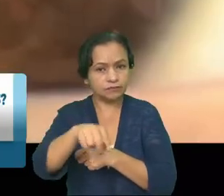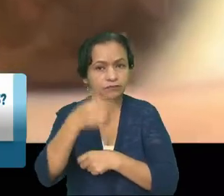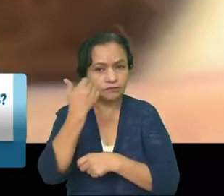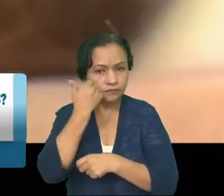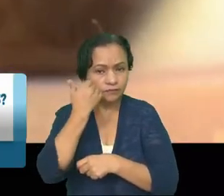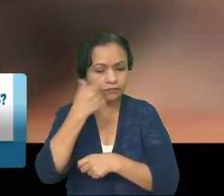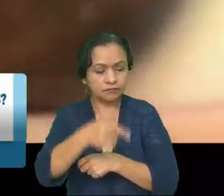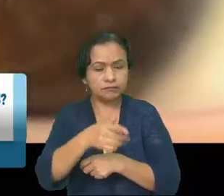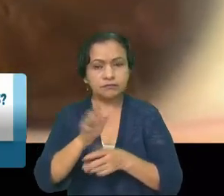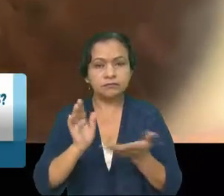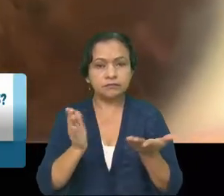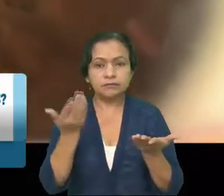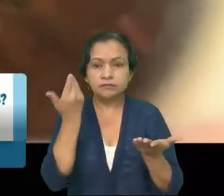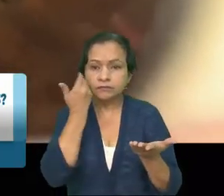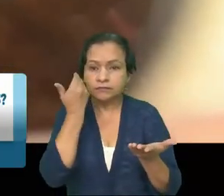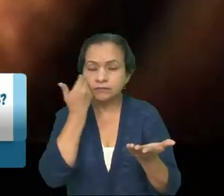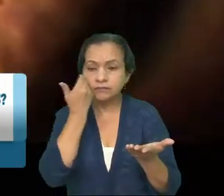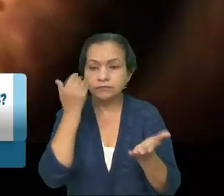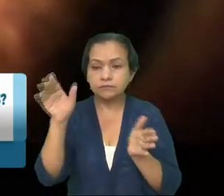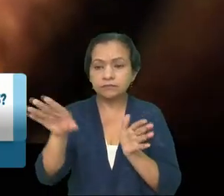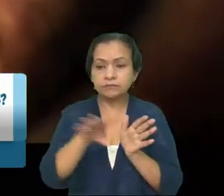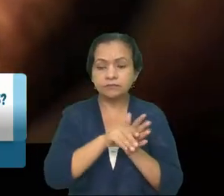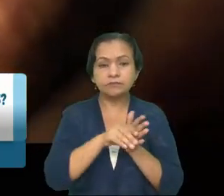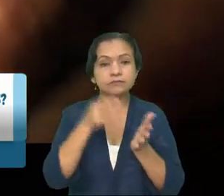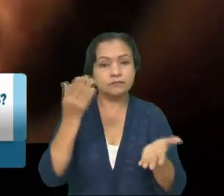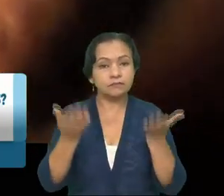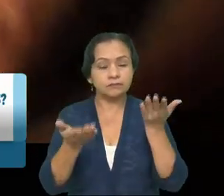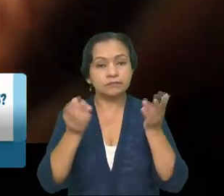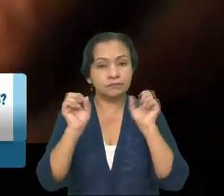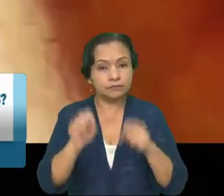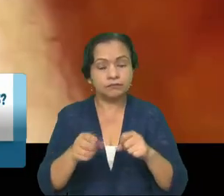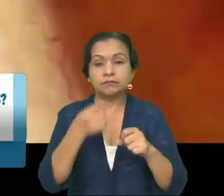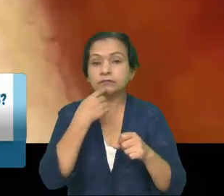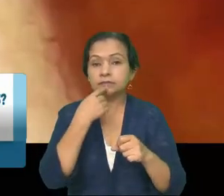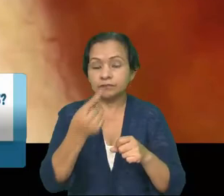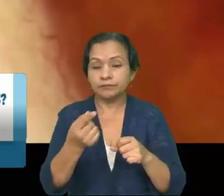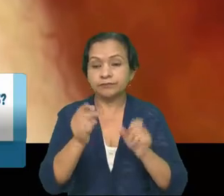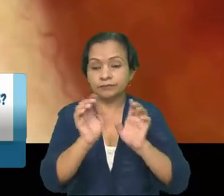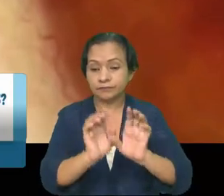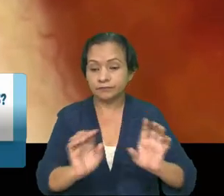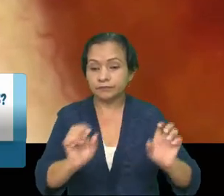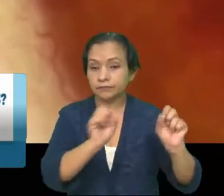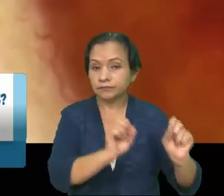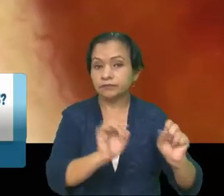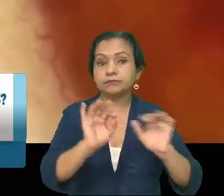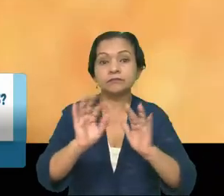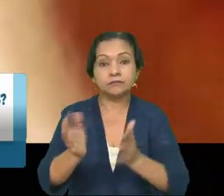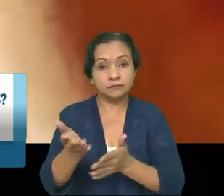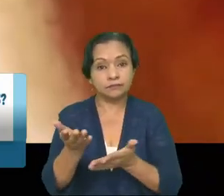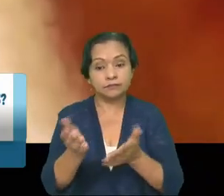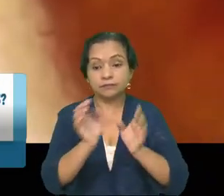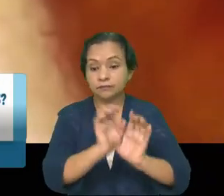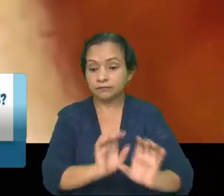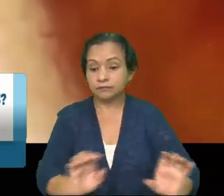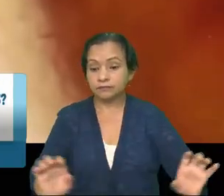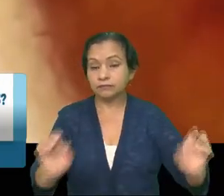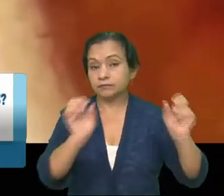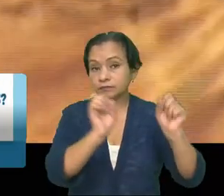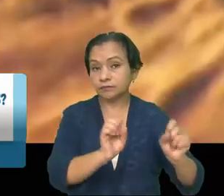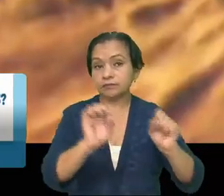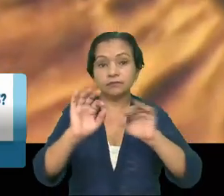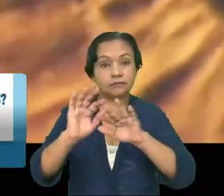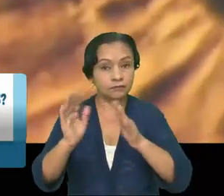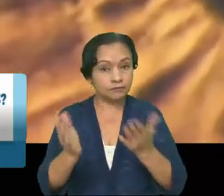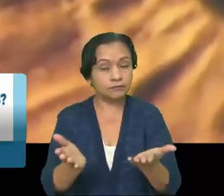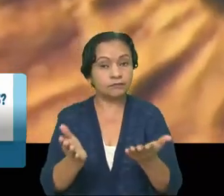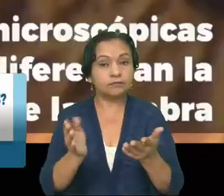una enfermedad viral, algo así. Es decir, se puede presentar, manifestar en niños, ¿por qué? Así es, dentro de los niños